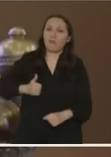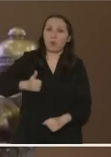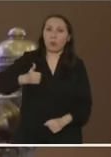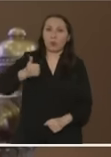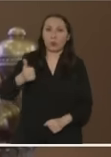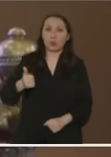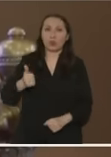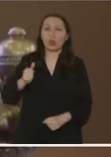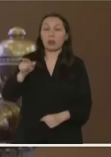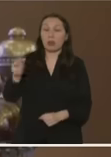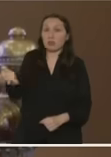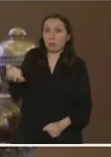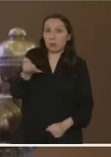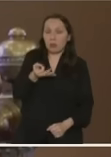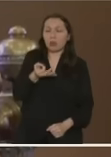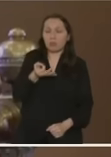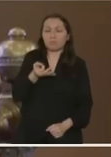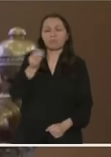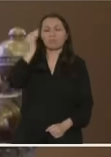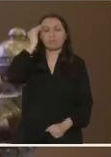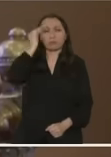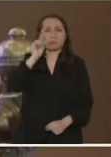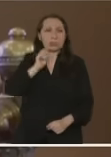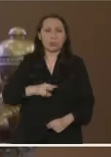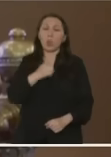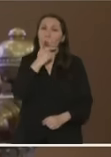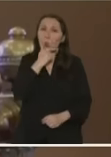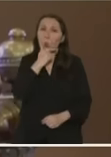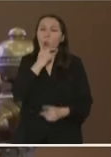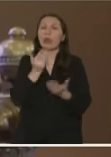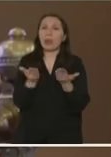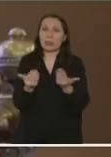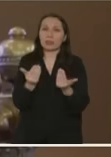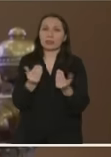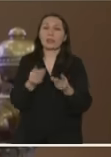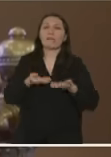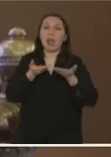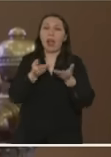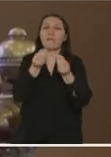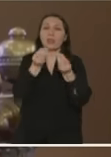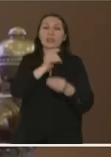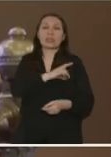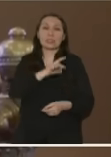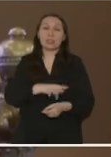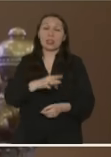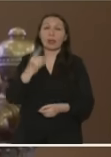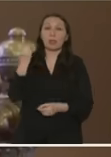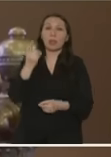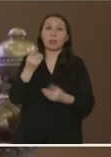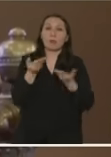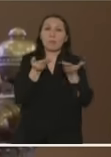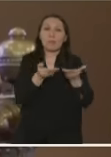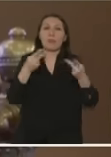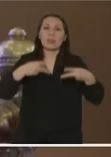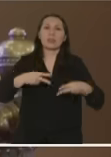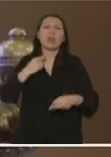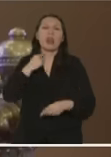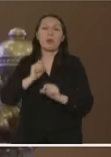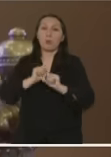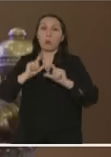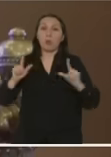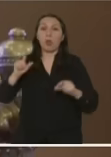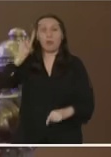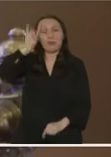voluntad y tomo esa palabra, que no me cabe ninguna duda, será necesaria y le hará bien a Chile y en particular a Viña del Mar, Quilpué y Villa